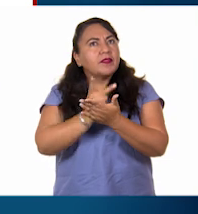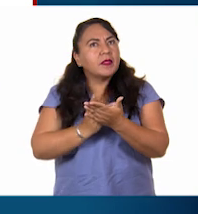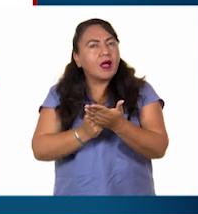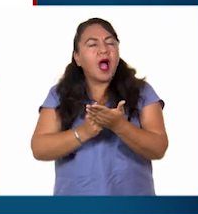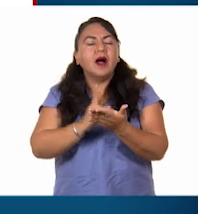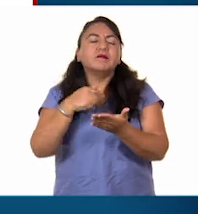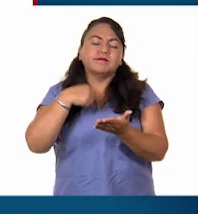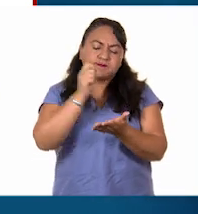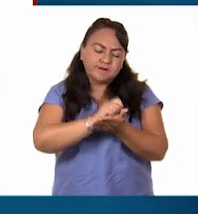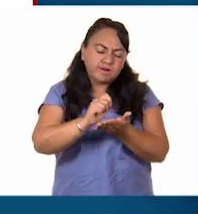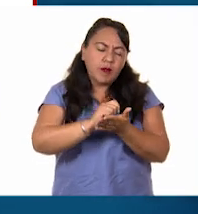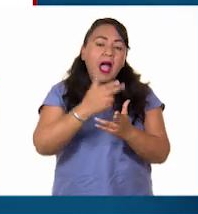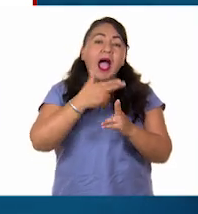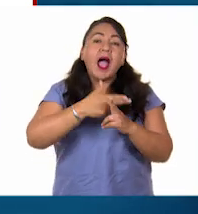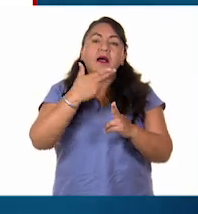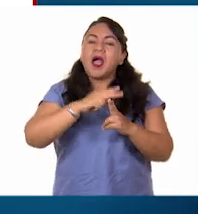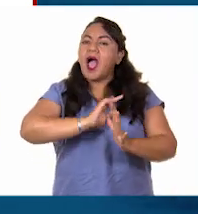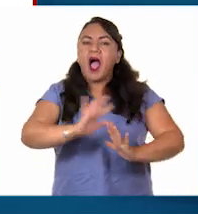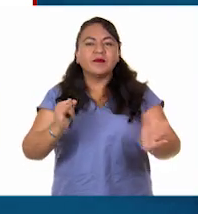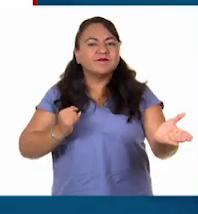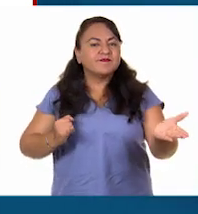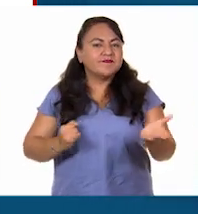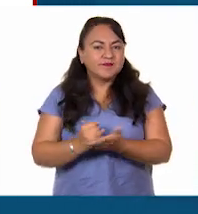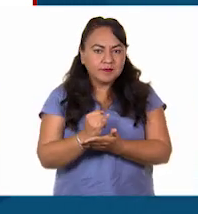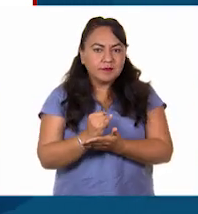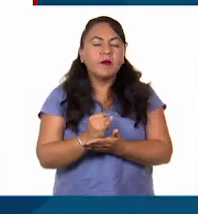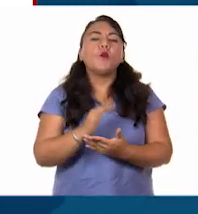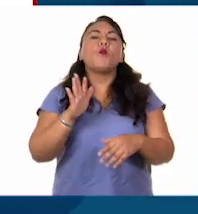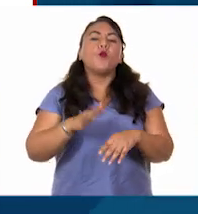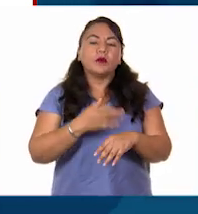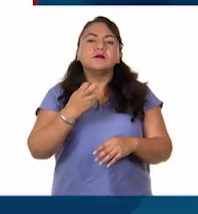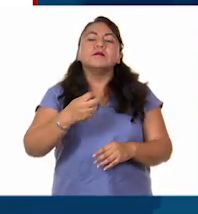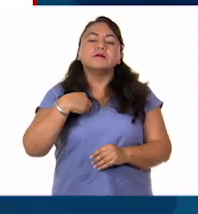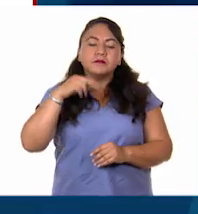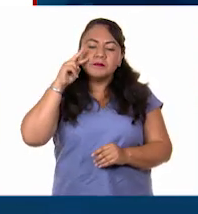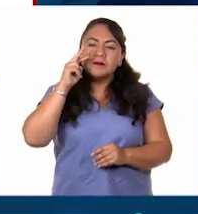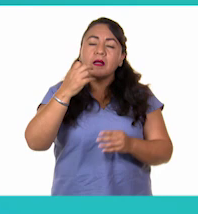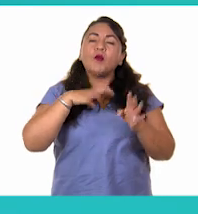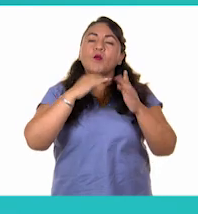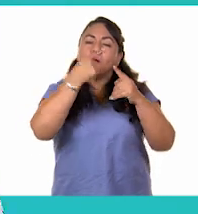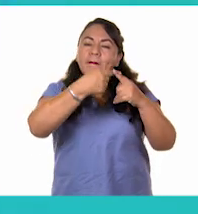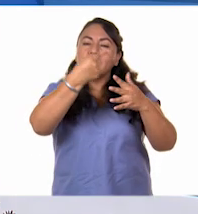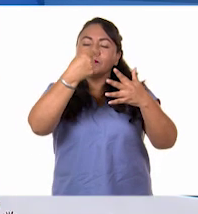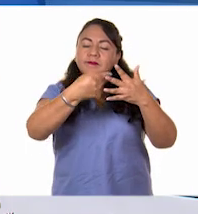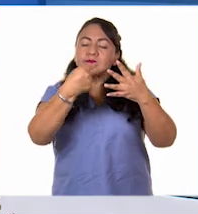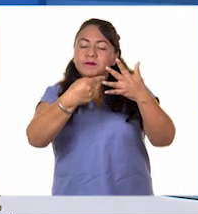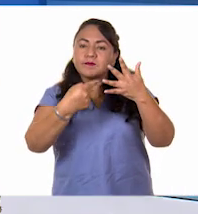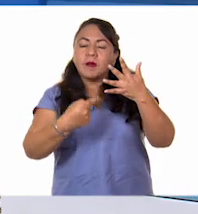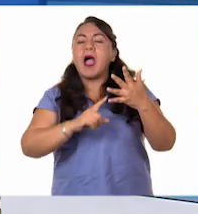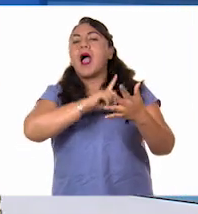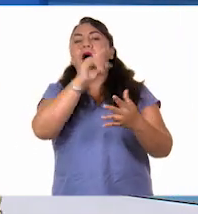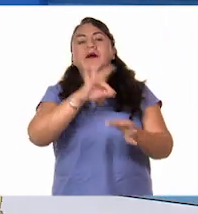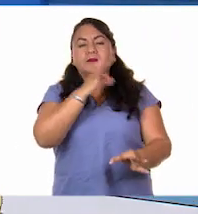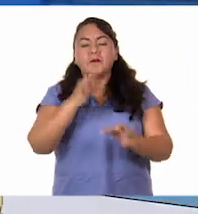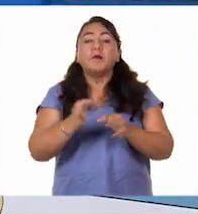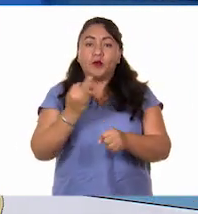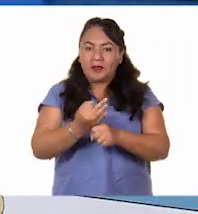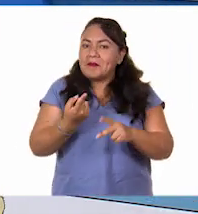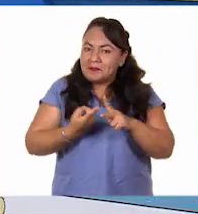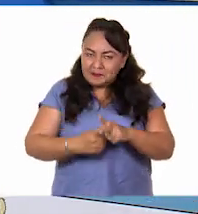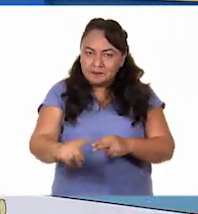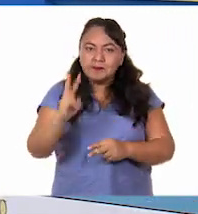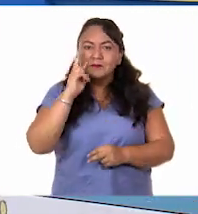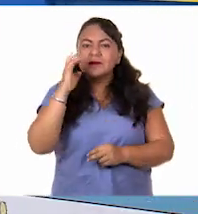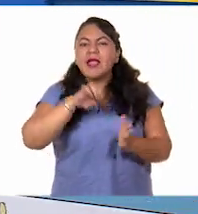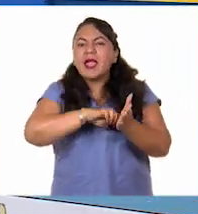versión definitiva, por lo que es posible apreciarla como resultado de este proceso. Pero comencemos a revisar